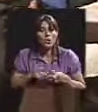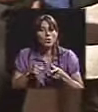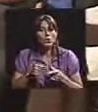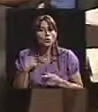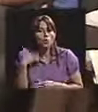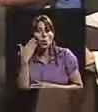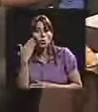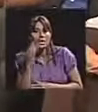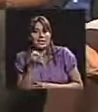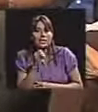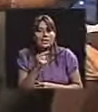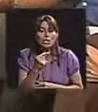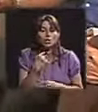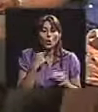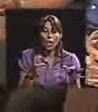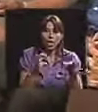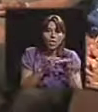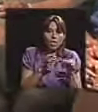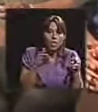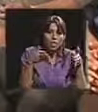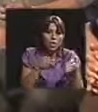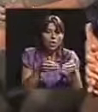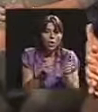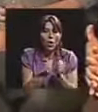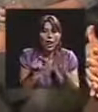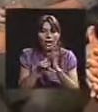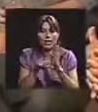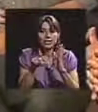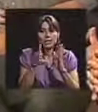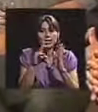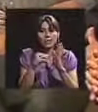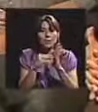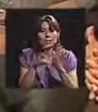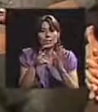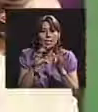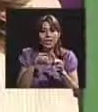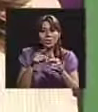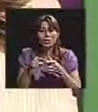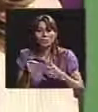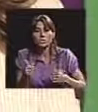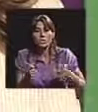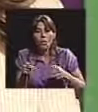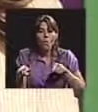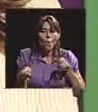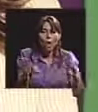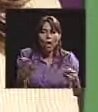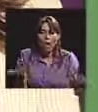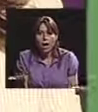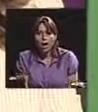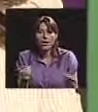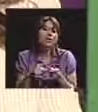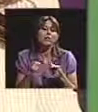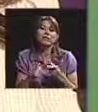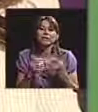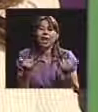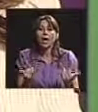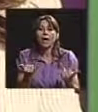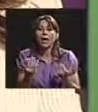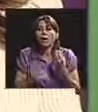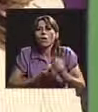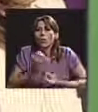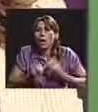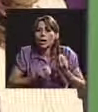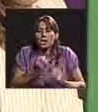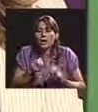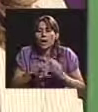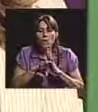por la condición o la ley 7600, ¿verdad? Entonces ahora, ¿verdad? Tengo esas dos posiciones. Entonces ahora como María, por ejemplo, si me tengo